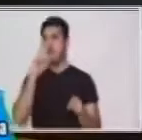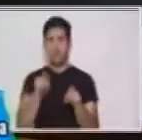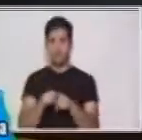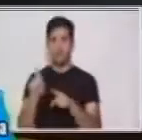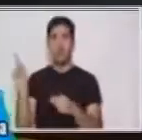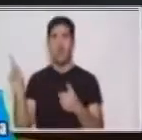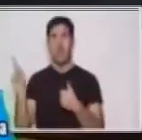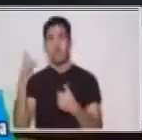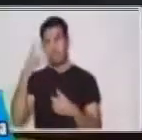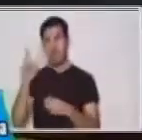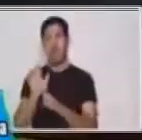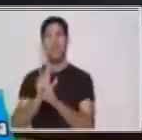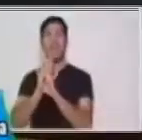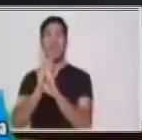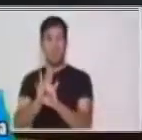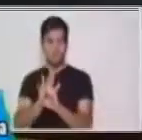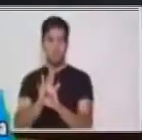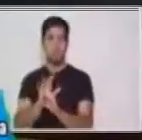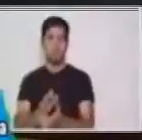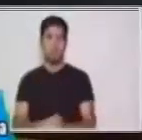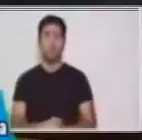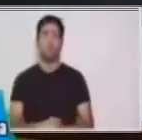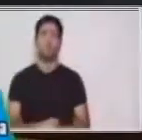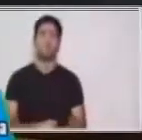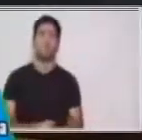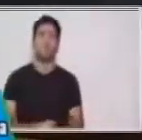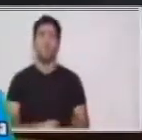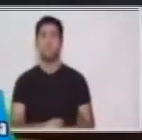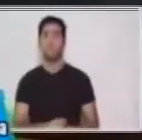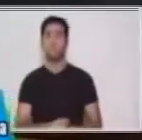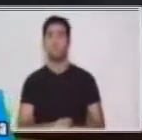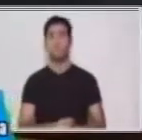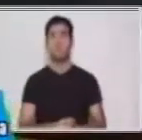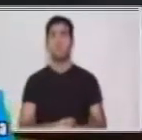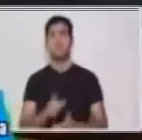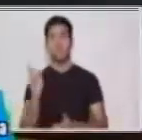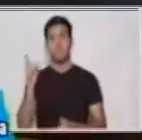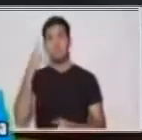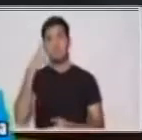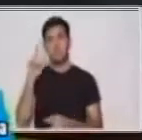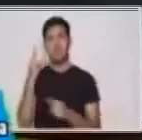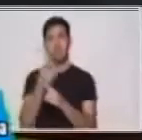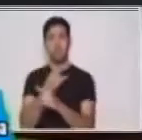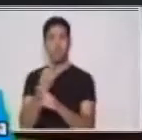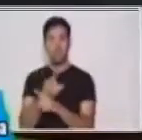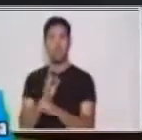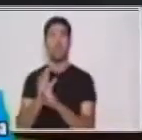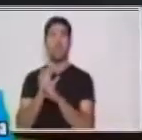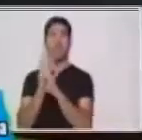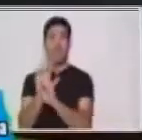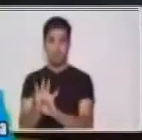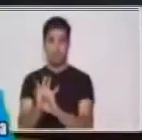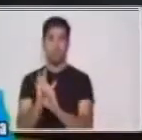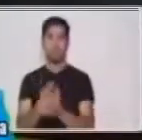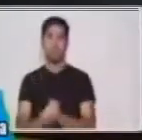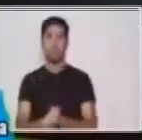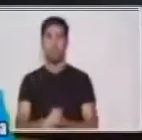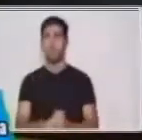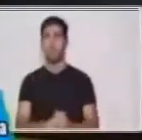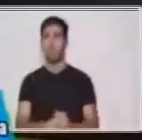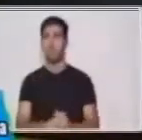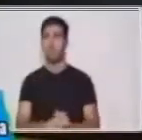ejemplificar. Si bien lo dice la palabra, vamos a utilizar ejemplos. En